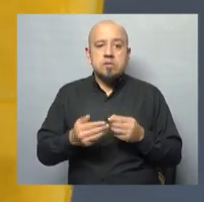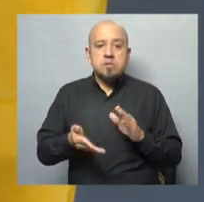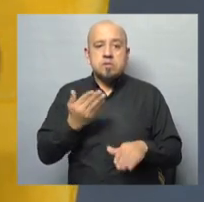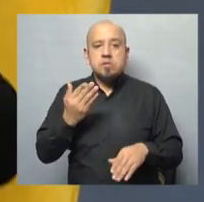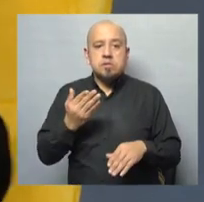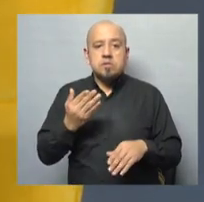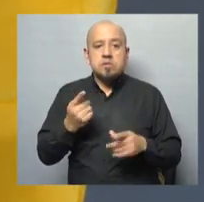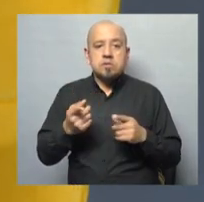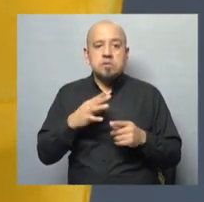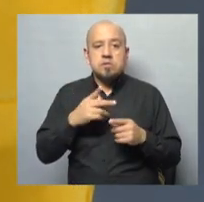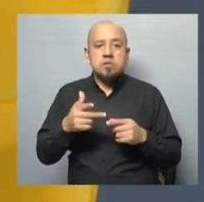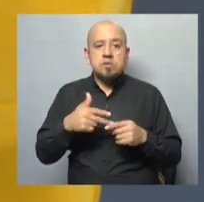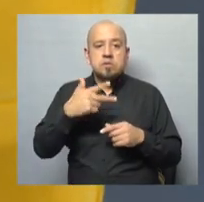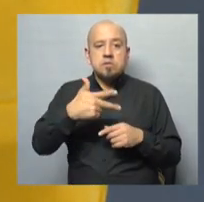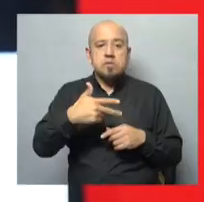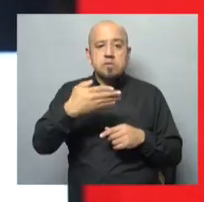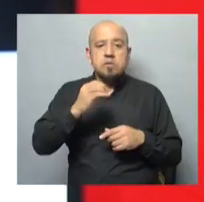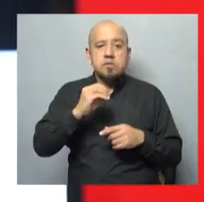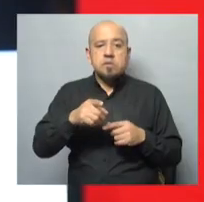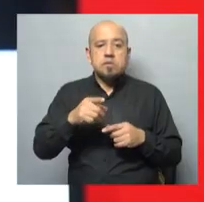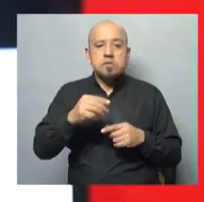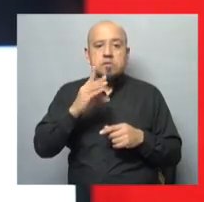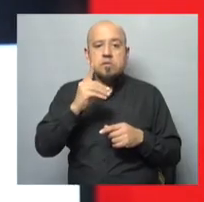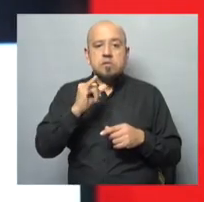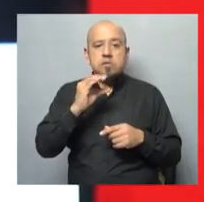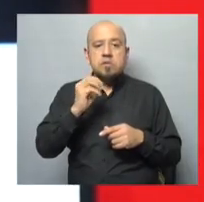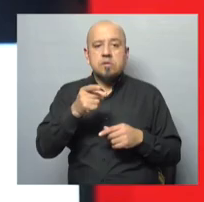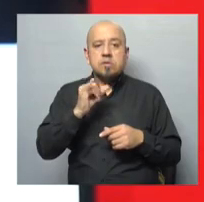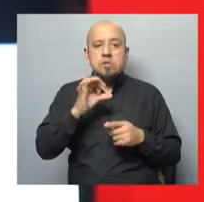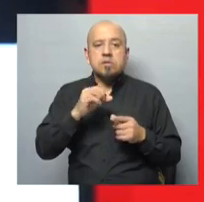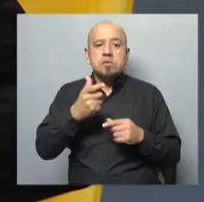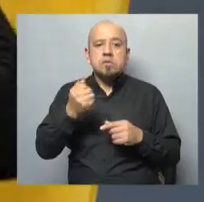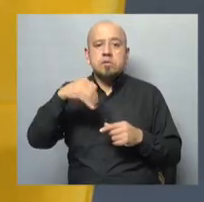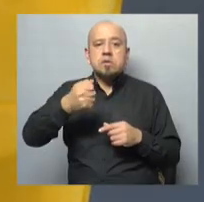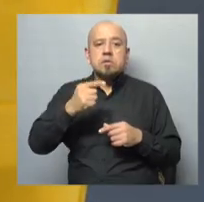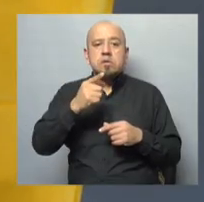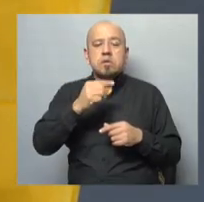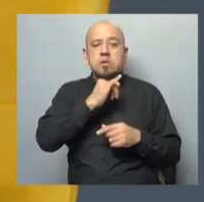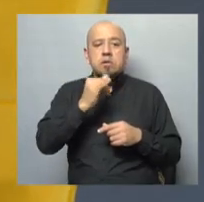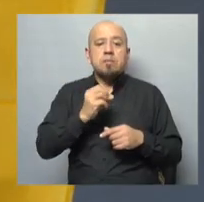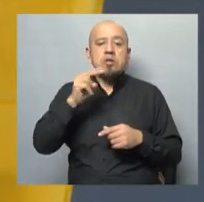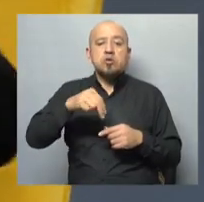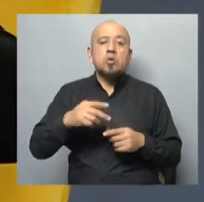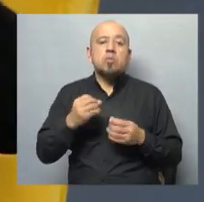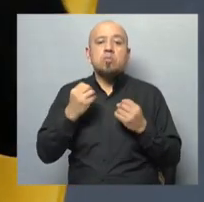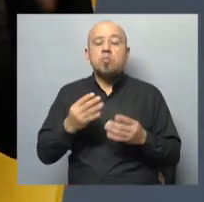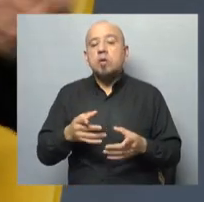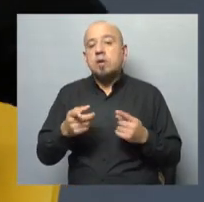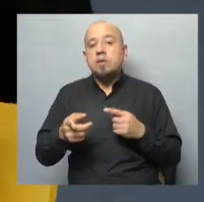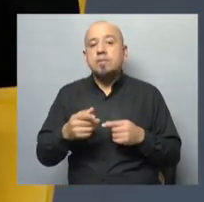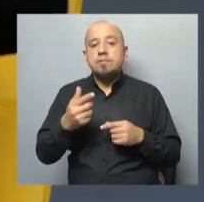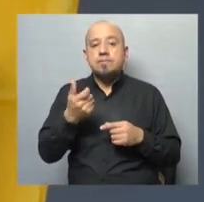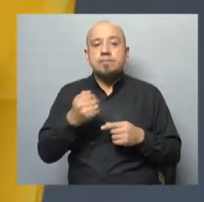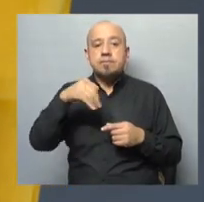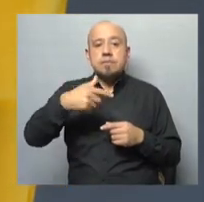tal vez no sea chévere sí o sí sí lo yo si es a amazon a bueno amazon o no sé qué o porque amazon viene después de la